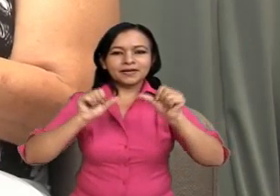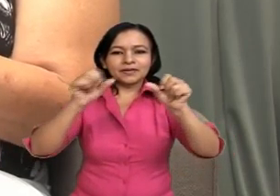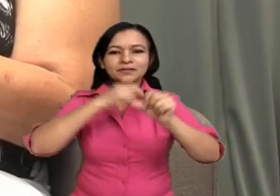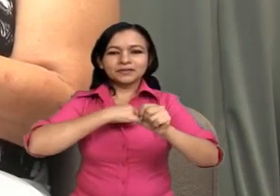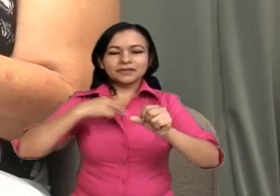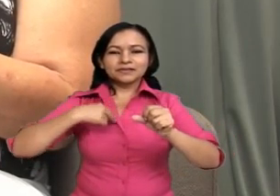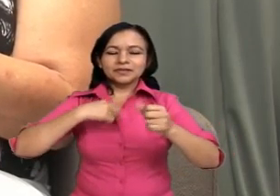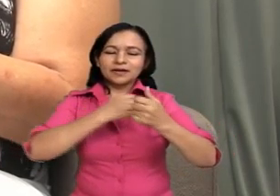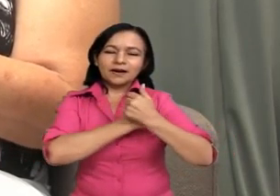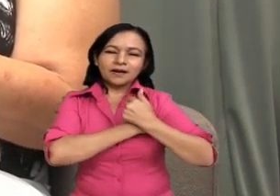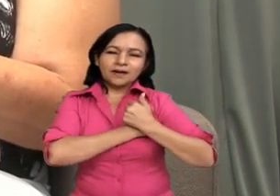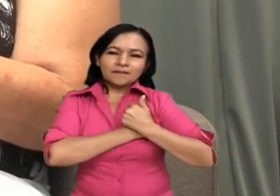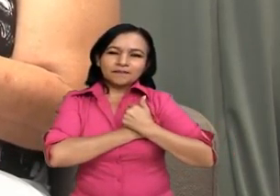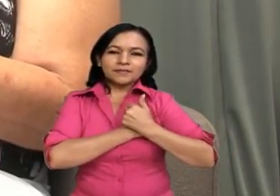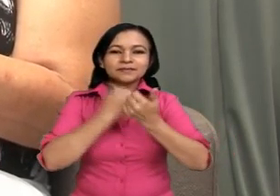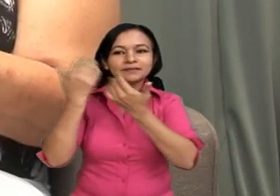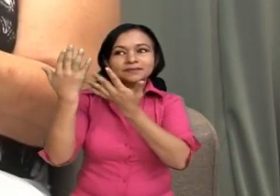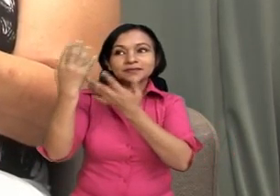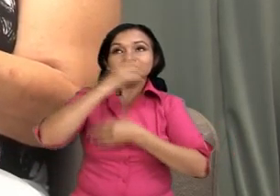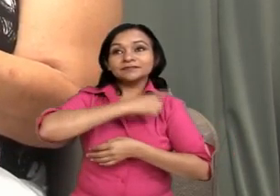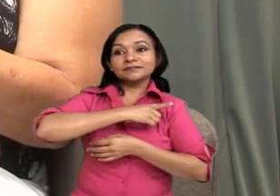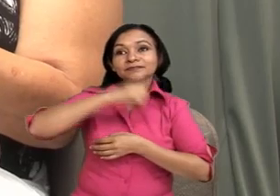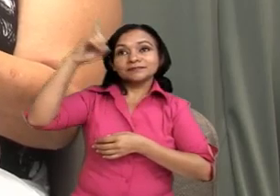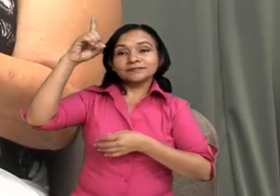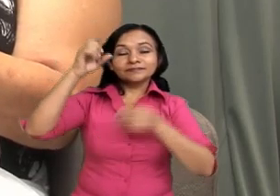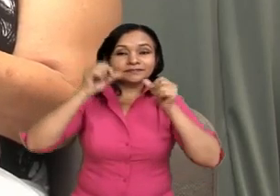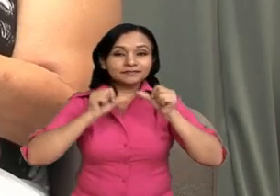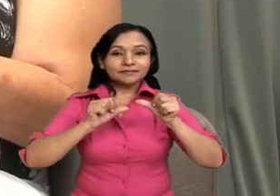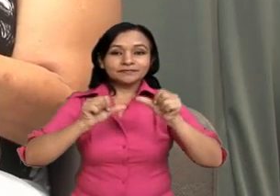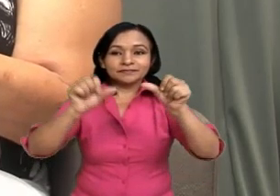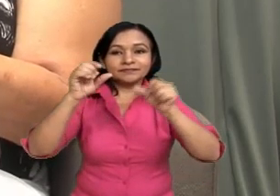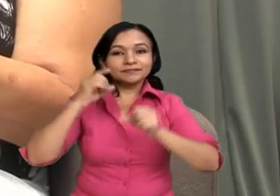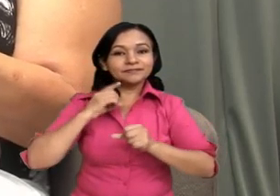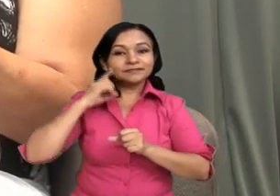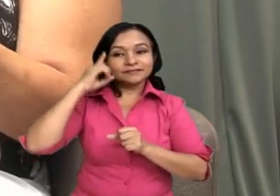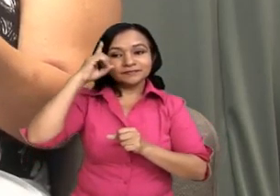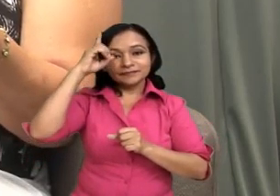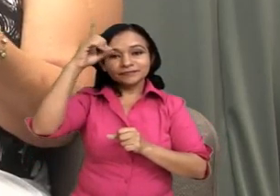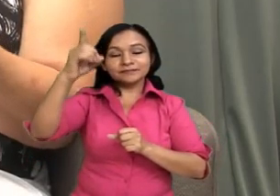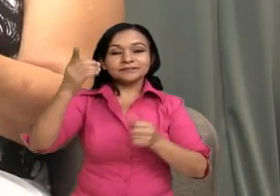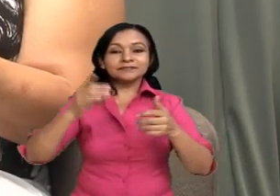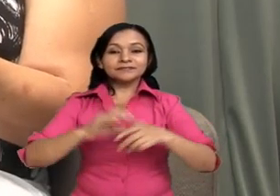amor, esperanza y seguir desarrollando